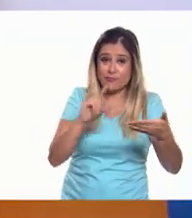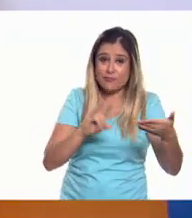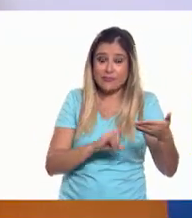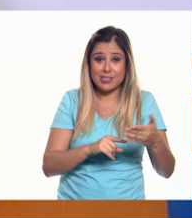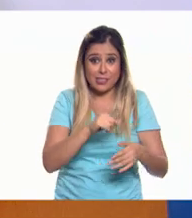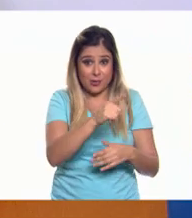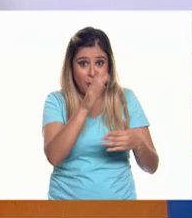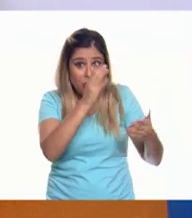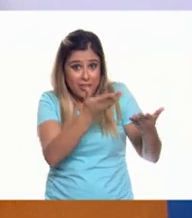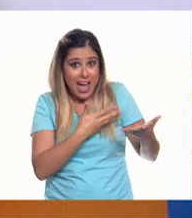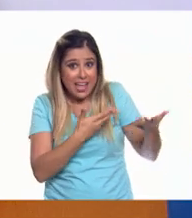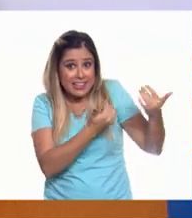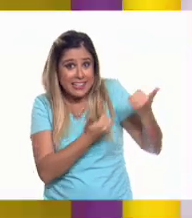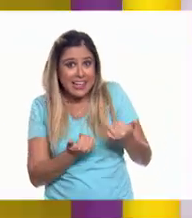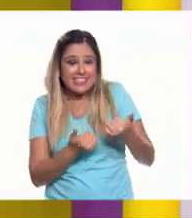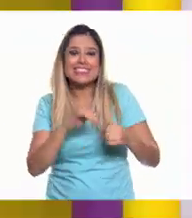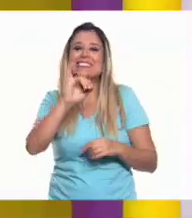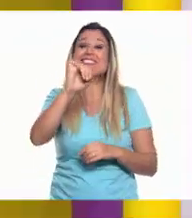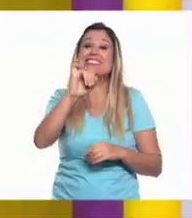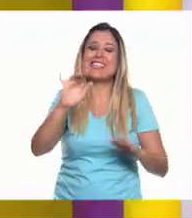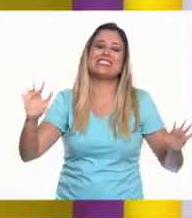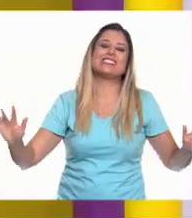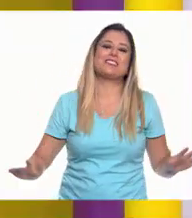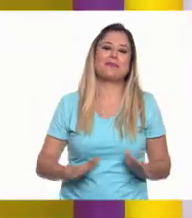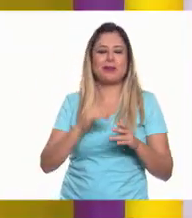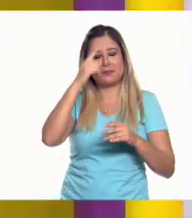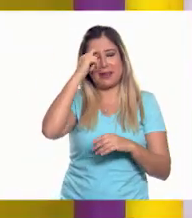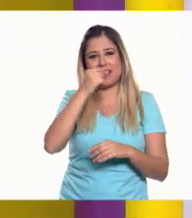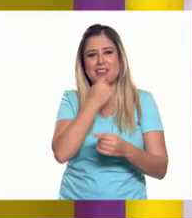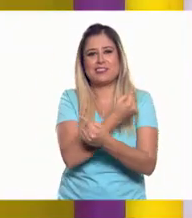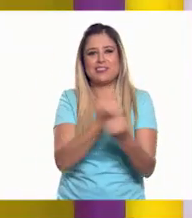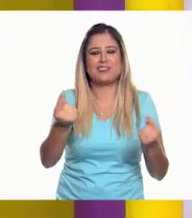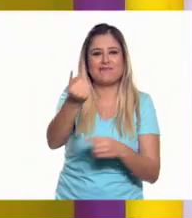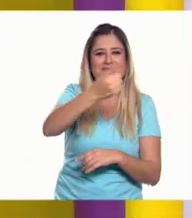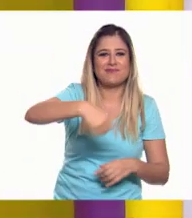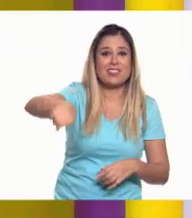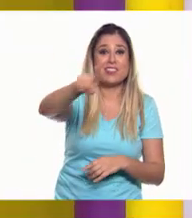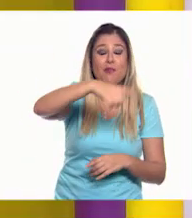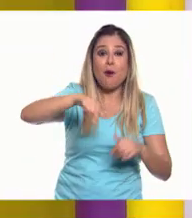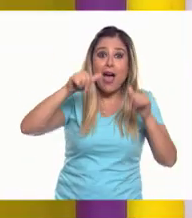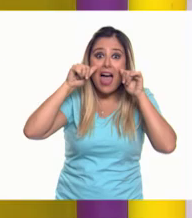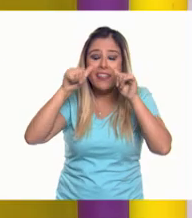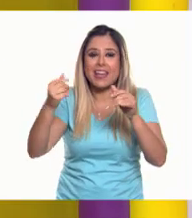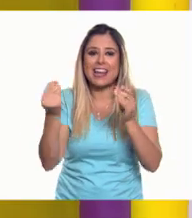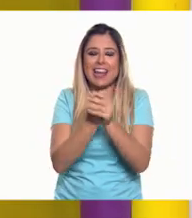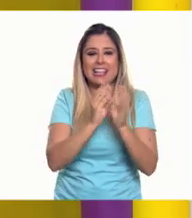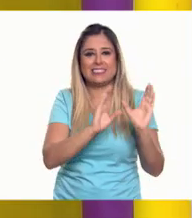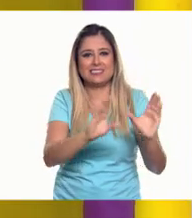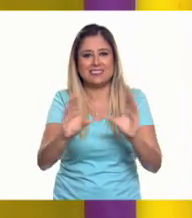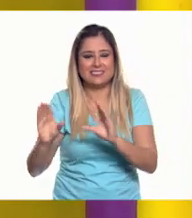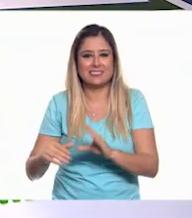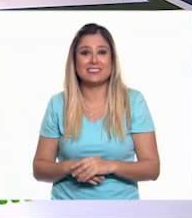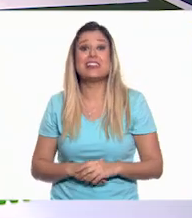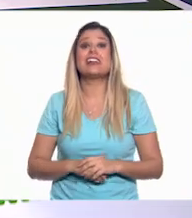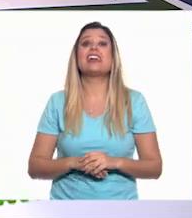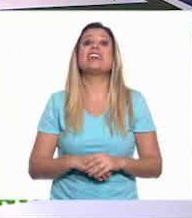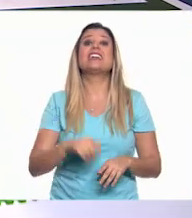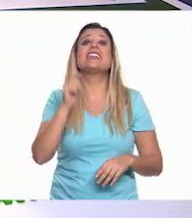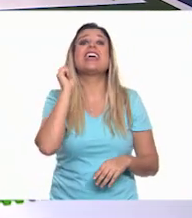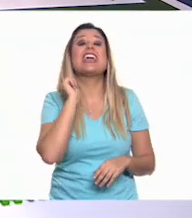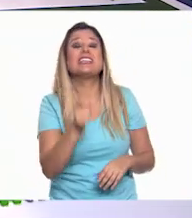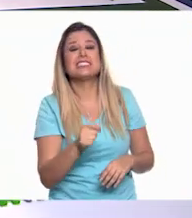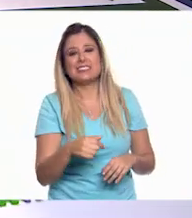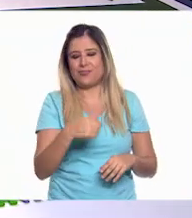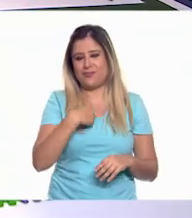algo, verdad? Sí, traje una sorpresa para todas las niñas y todos los niños que están muy atentos a esta clase. ¿Son tus? Son